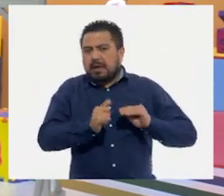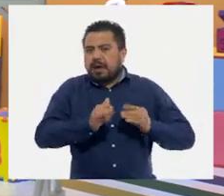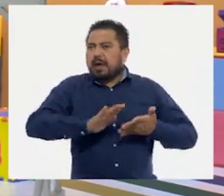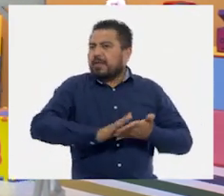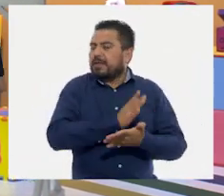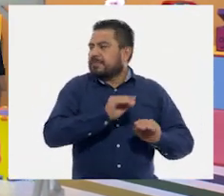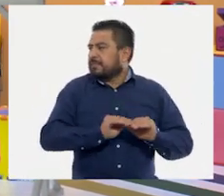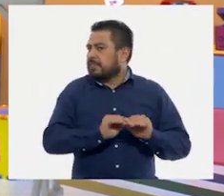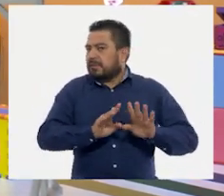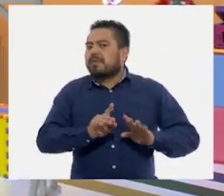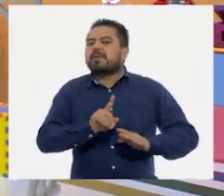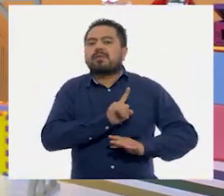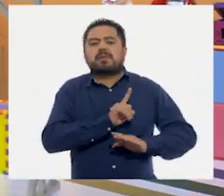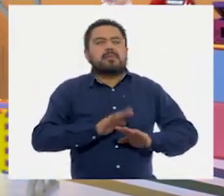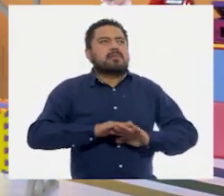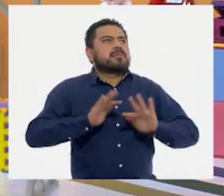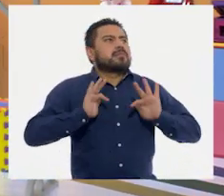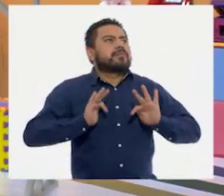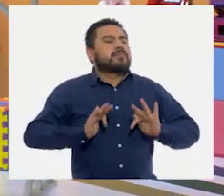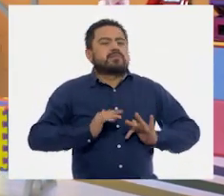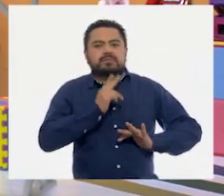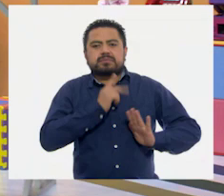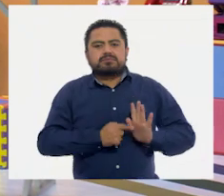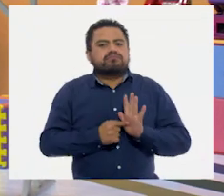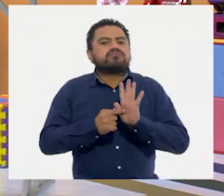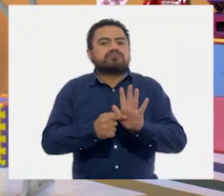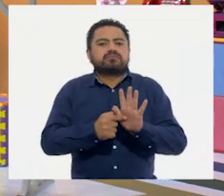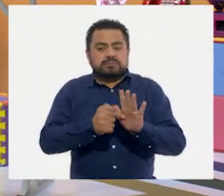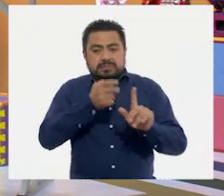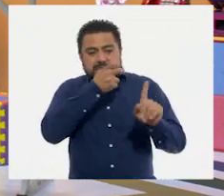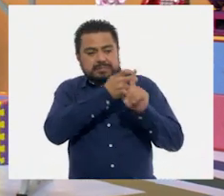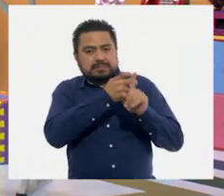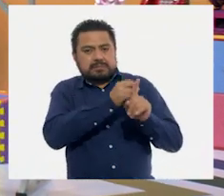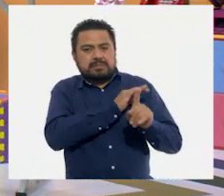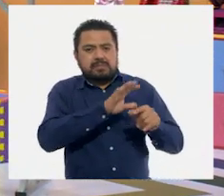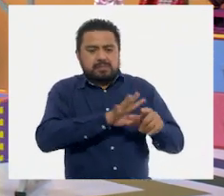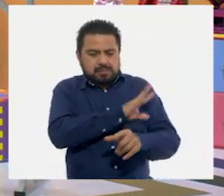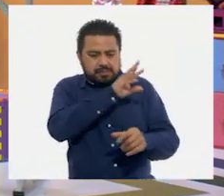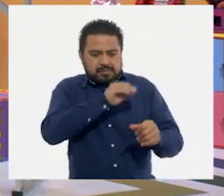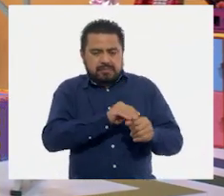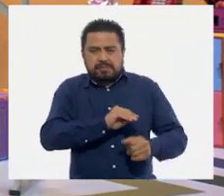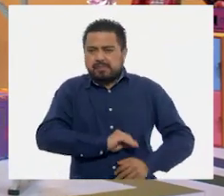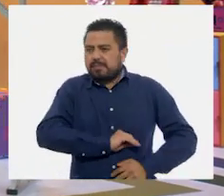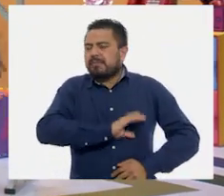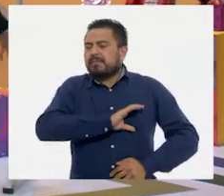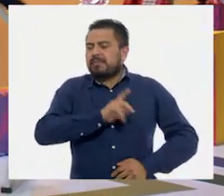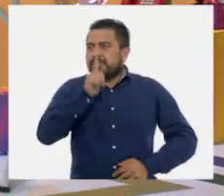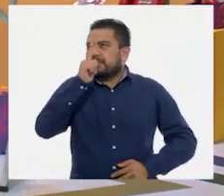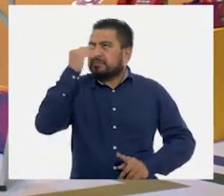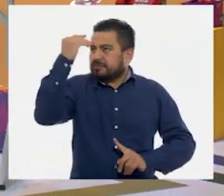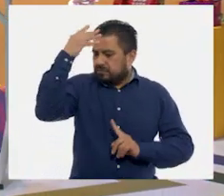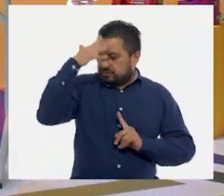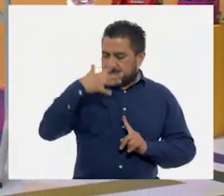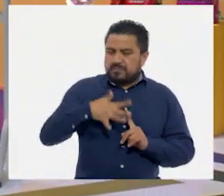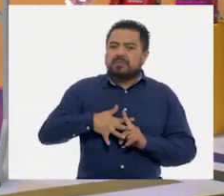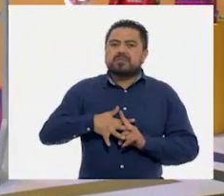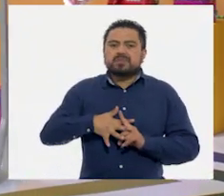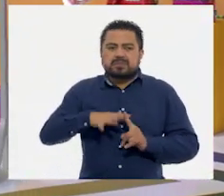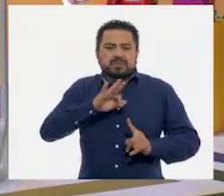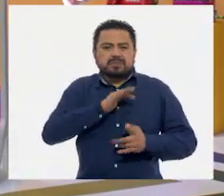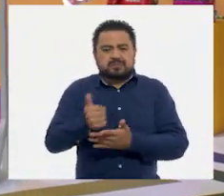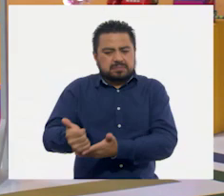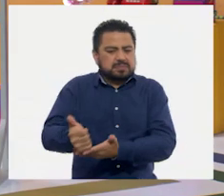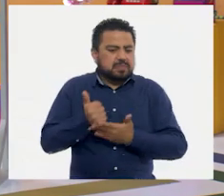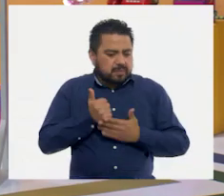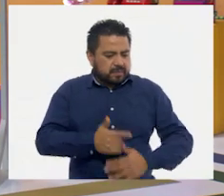y claro, nos relajamos para presentarla y eso nos llenó de una luz imaginaria que nos